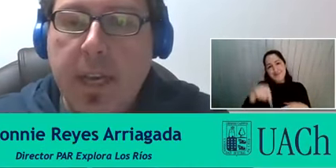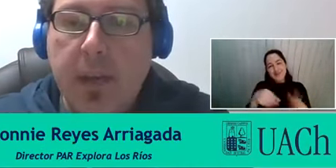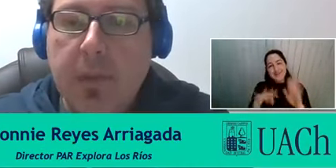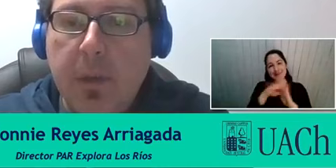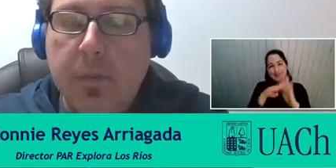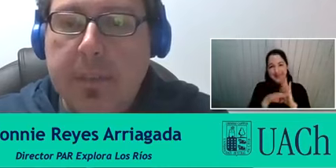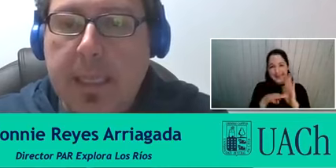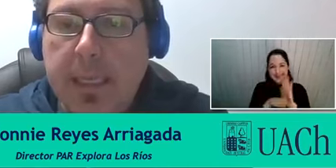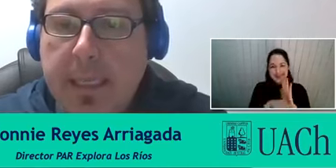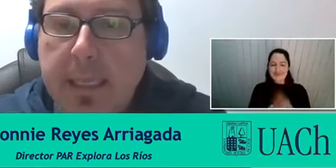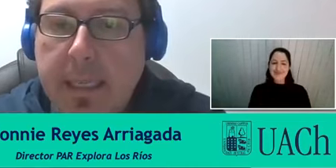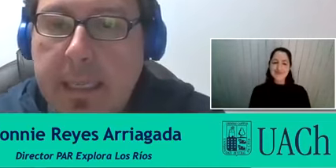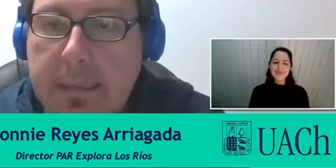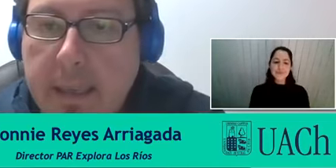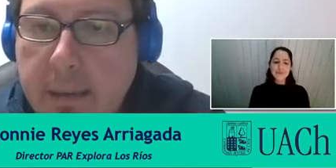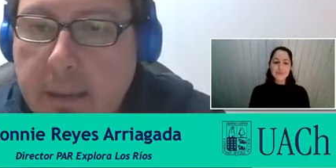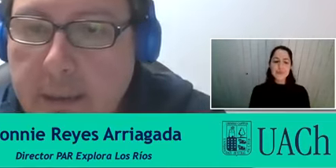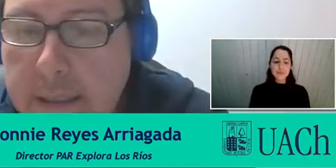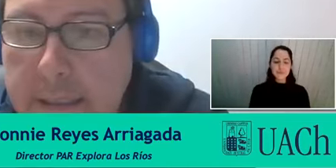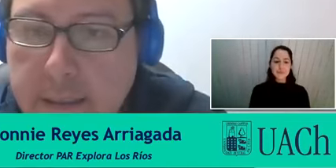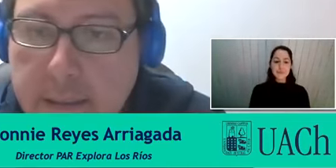Nos llega una pregunta